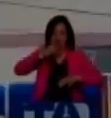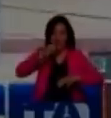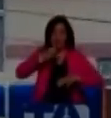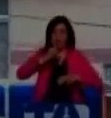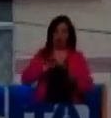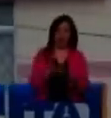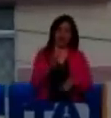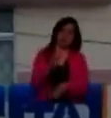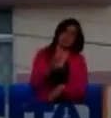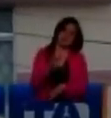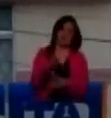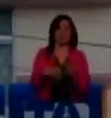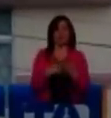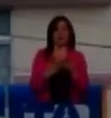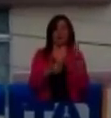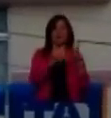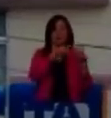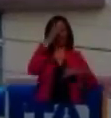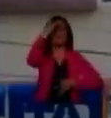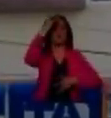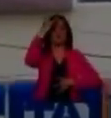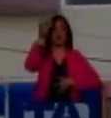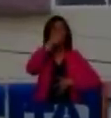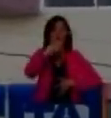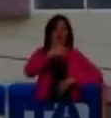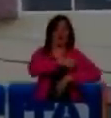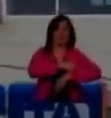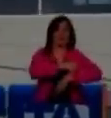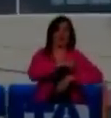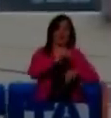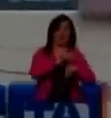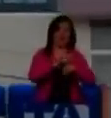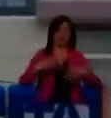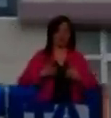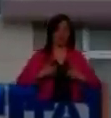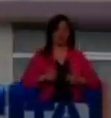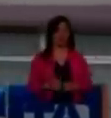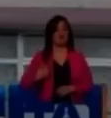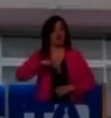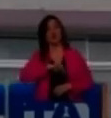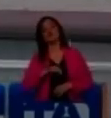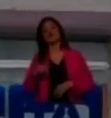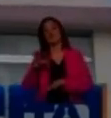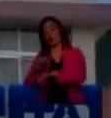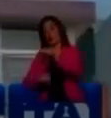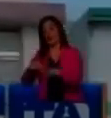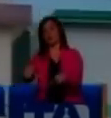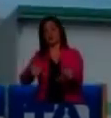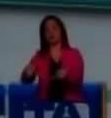están con el veterinario en observación. Ayer, por ejemplo, encontramos en el sector este de los